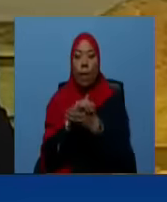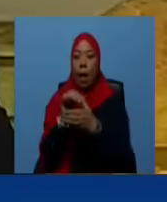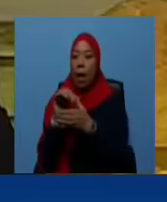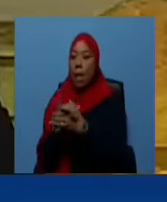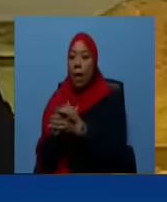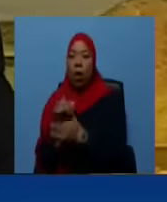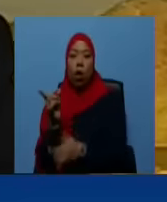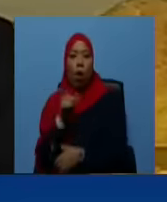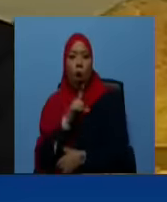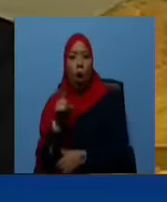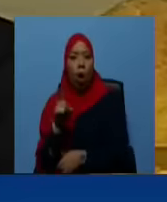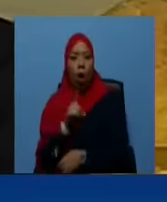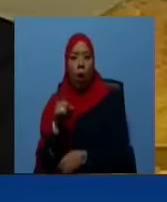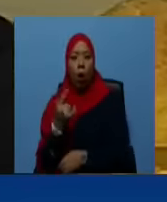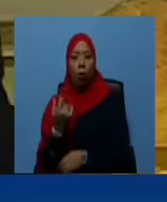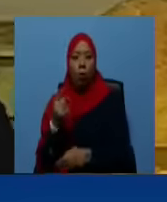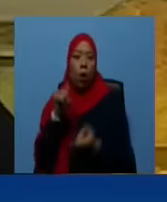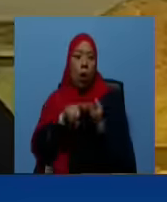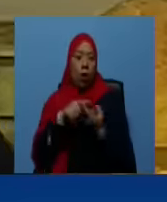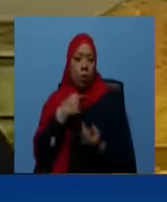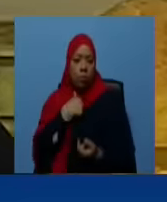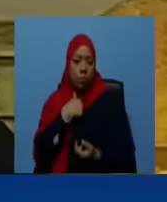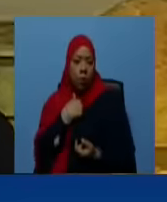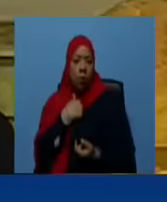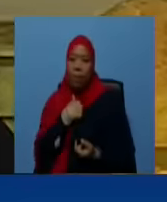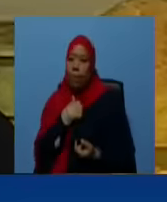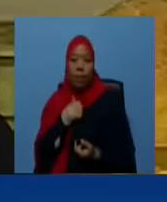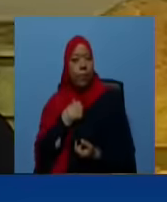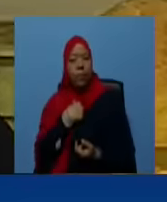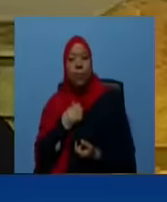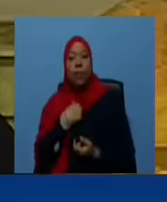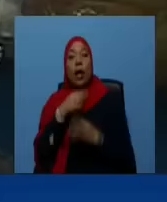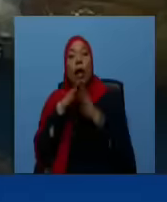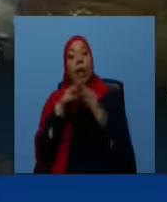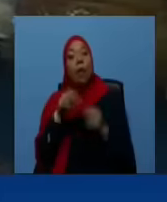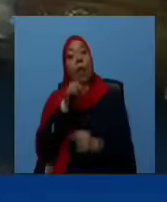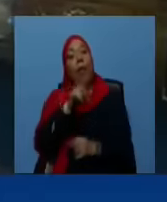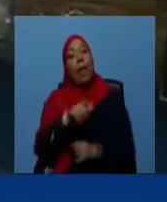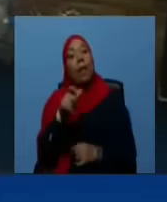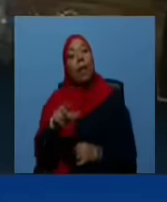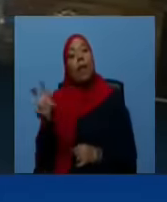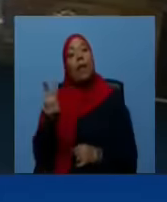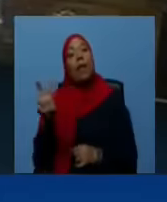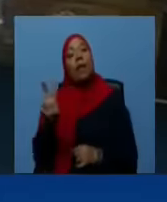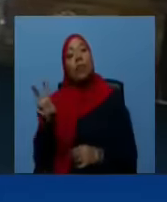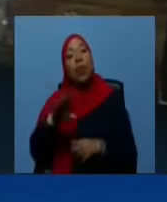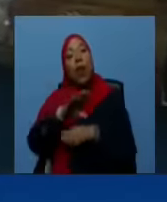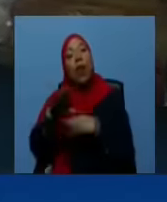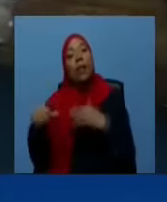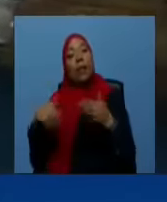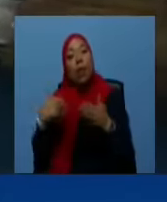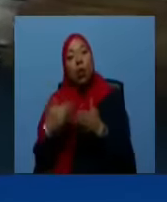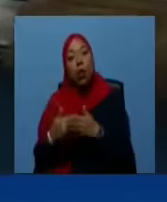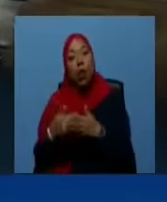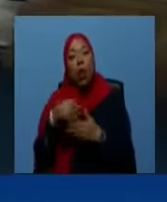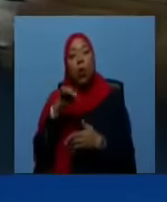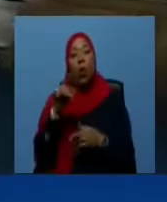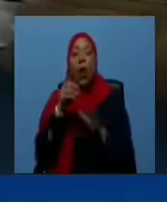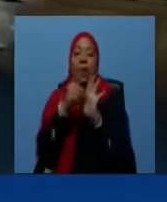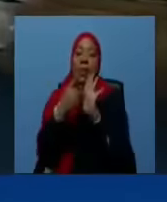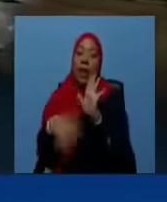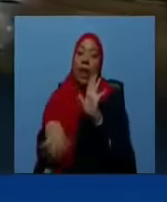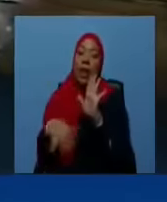Villegas, o a Silita. Este país de todos, esta es la tierra de todos, y todos tenemos derecho